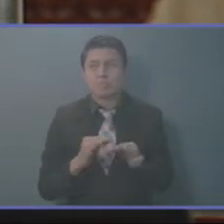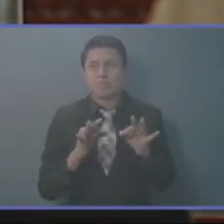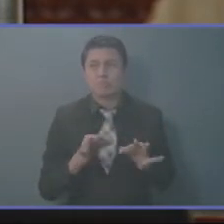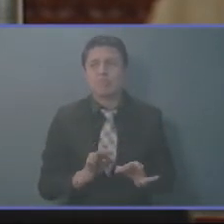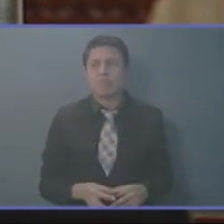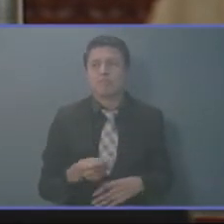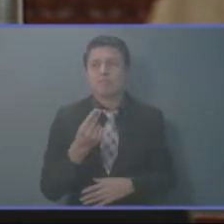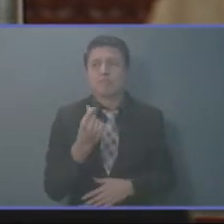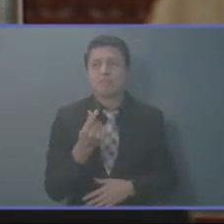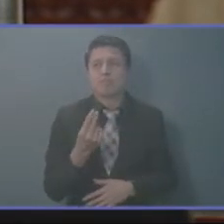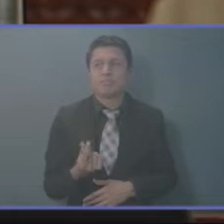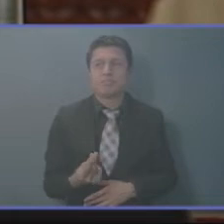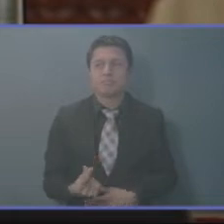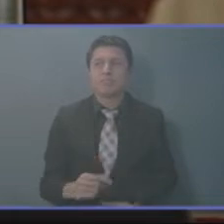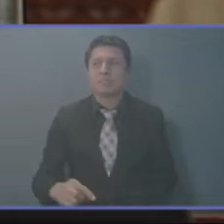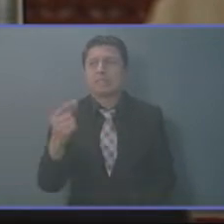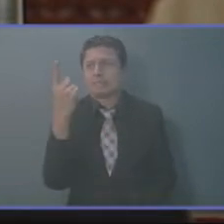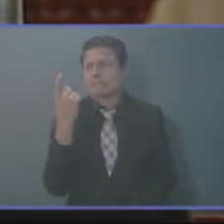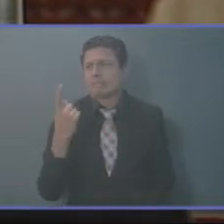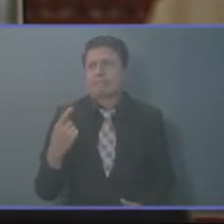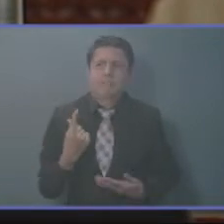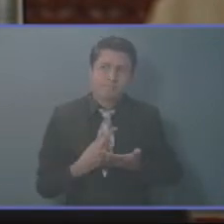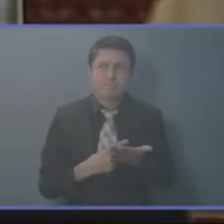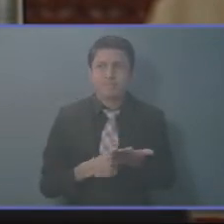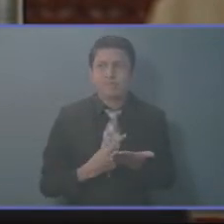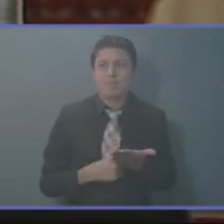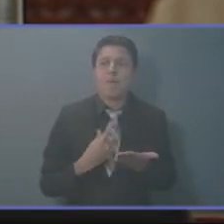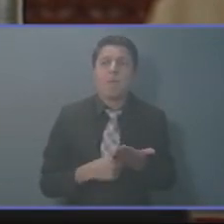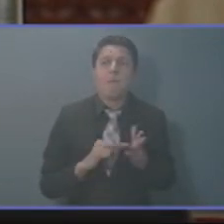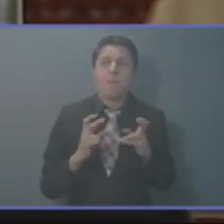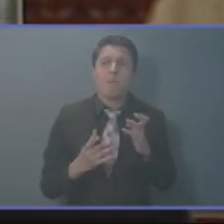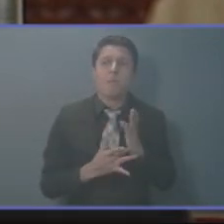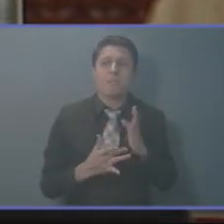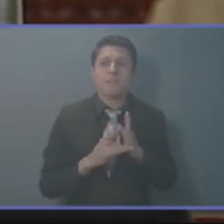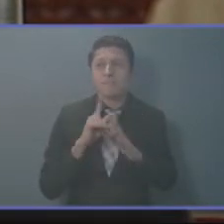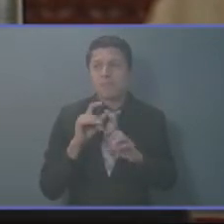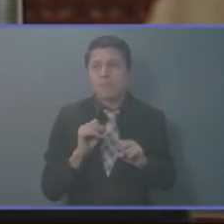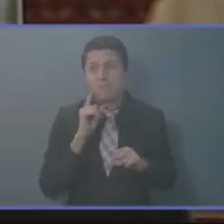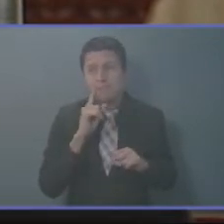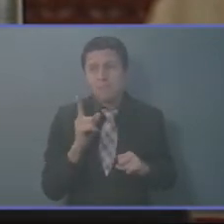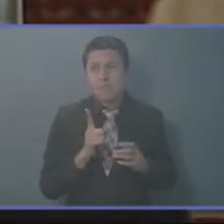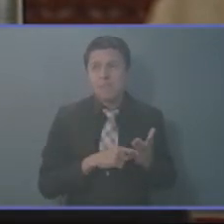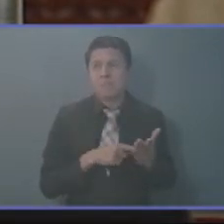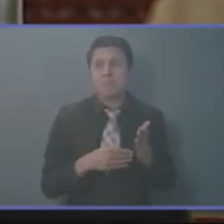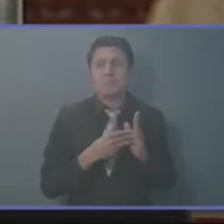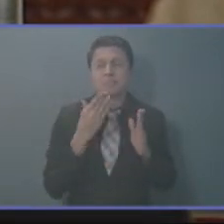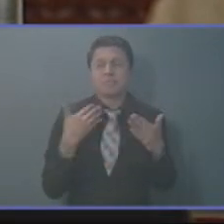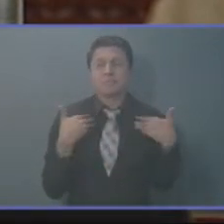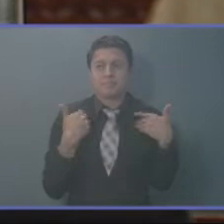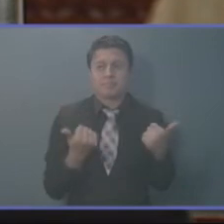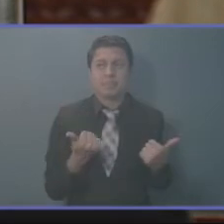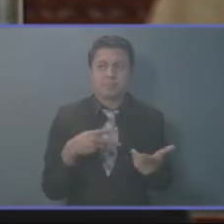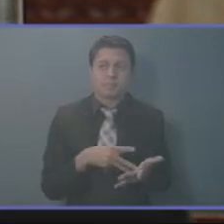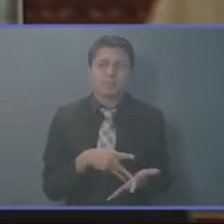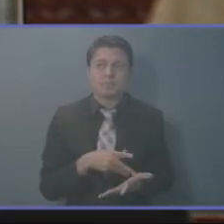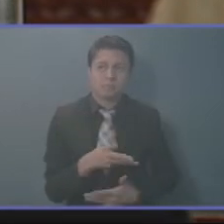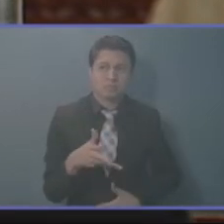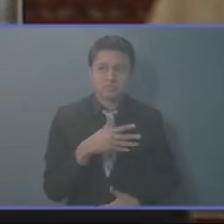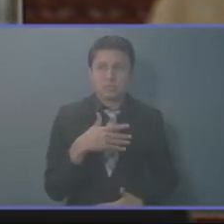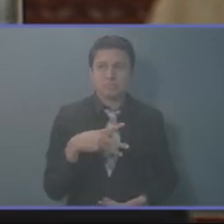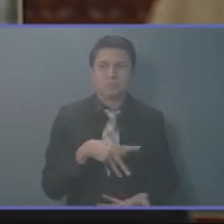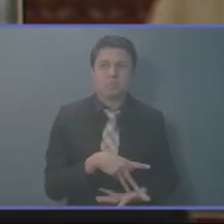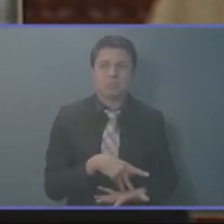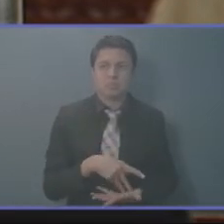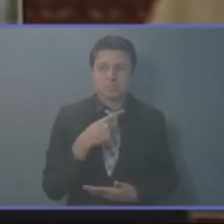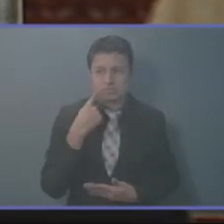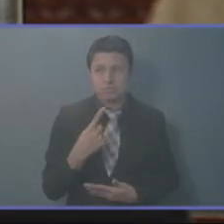de su aprobación, carente de toda discusión y elementos técnicos, lo cual podría transgredir la salud pública de la población, que busca